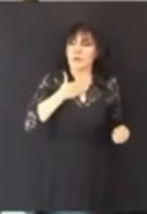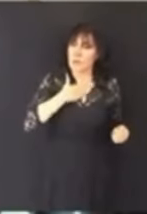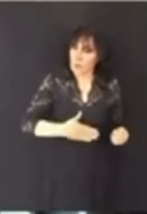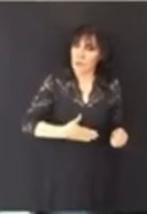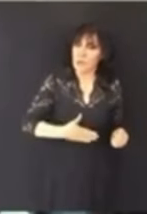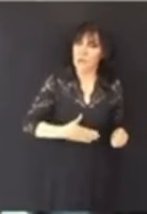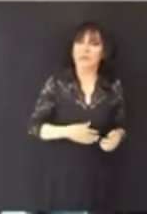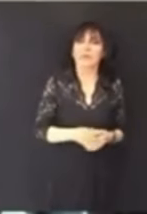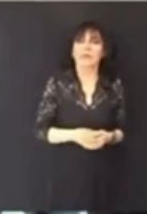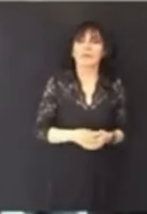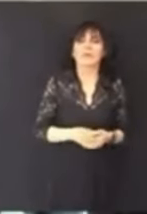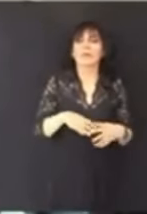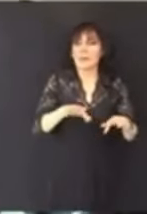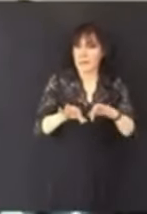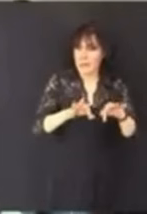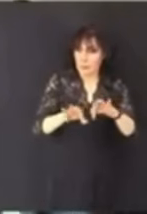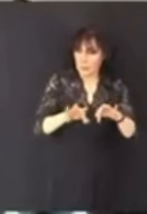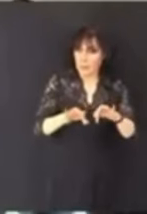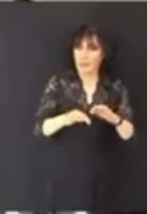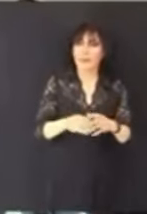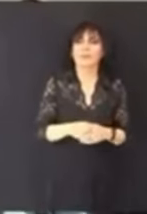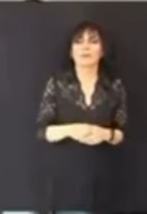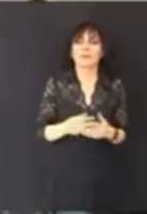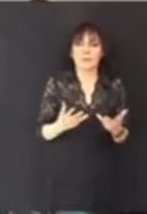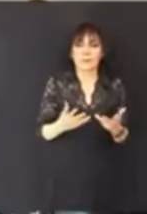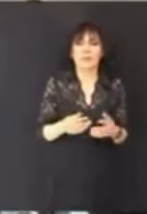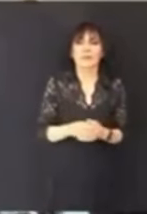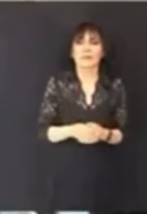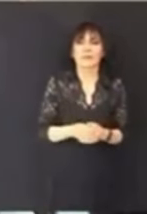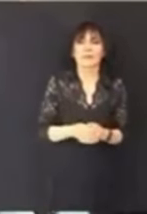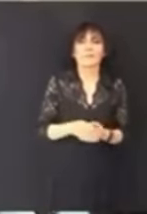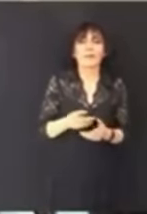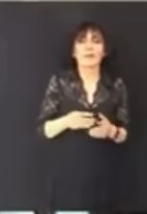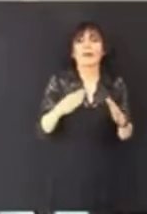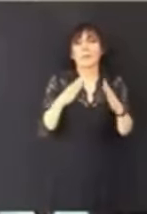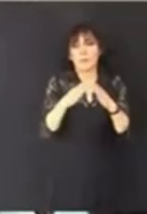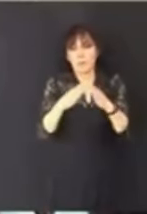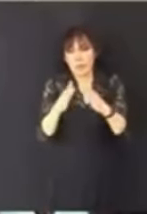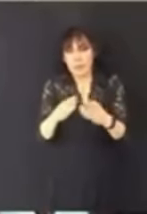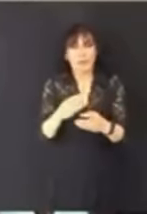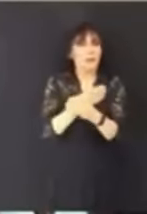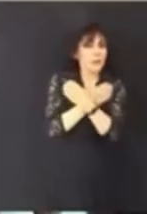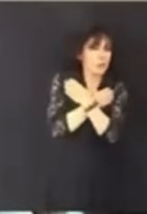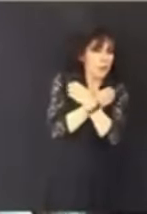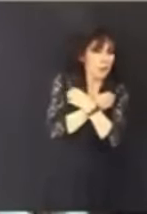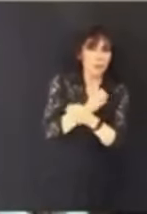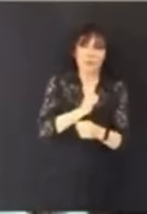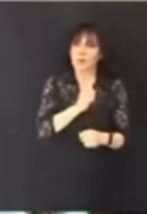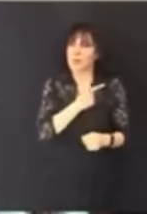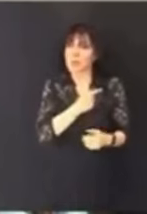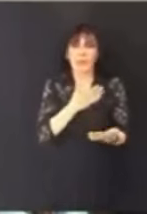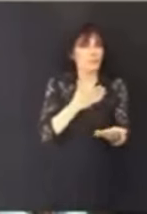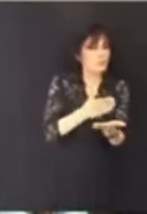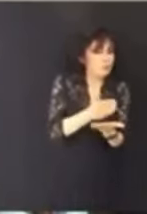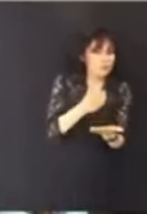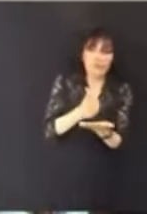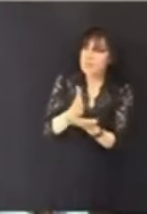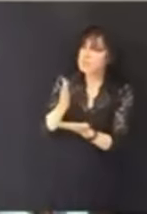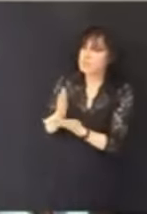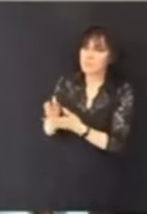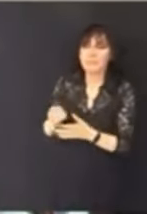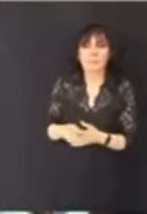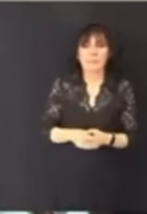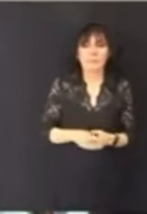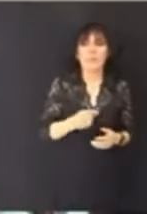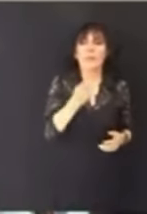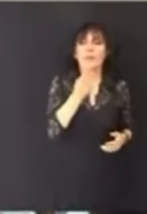que genere empleos, pero que al mismo tiempo tenga acceso a la vivienda, a la educación, a la salud. Ya hizo el presidente lo